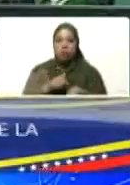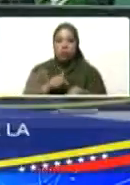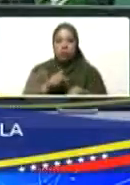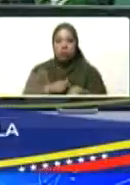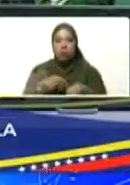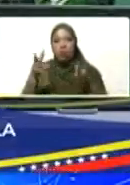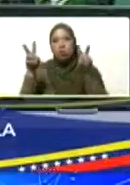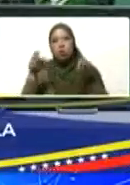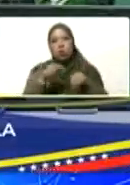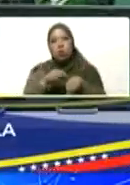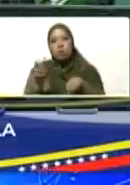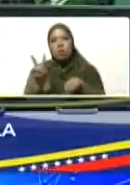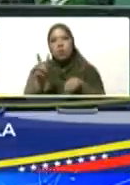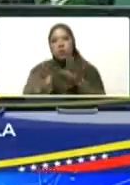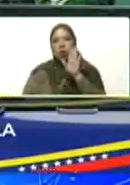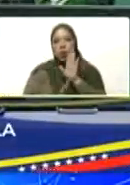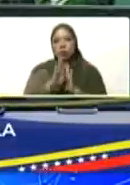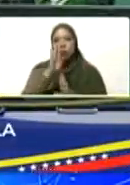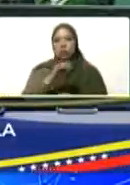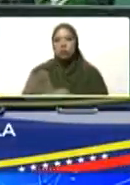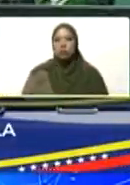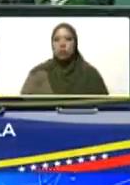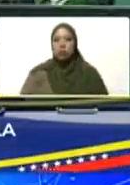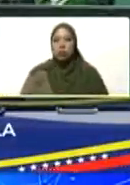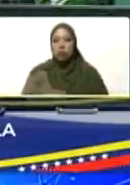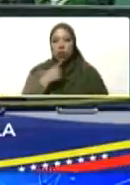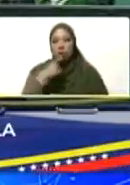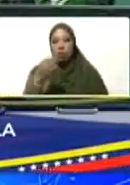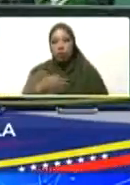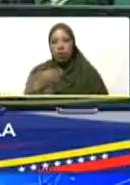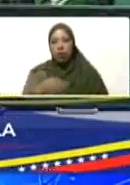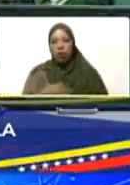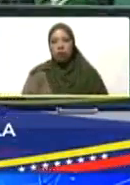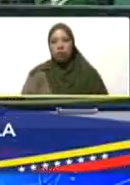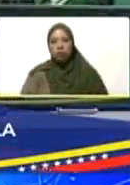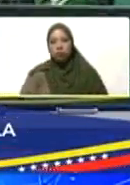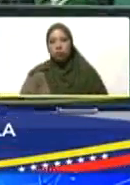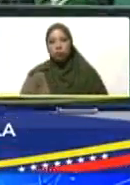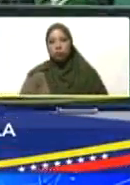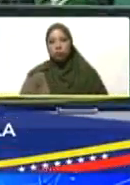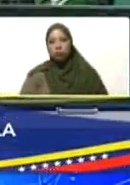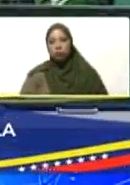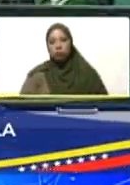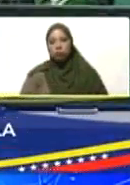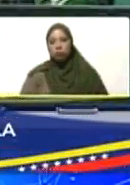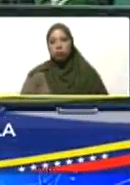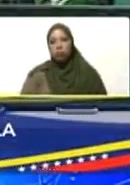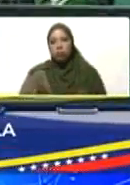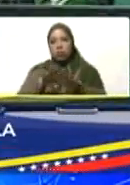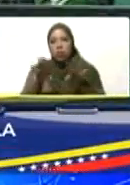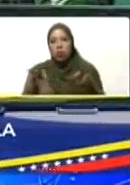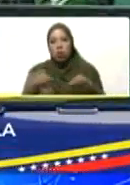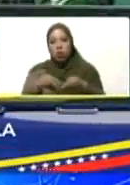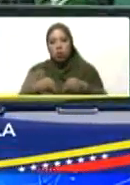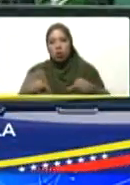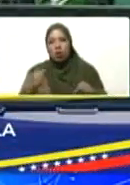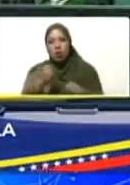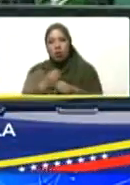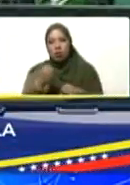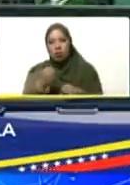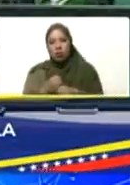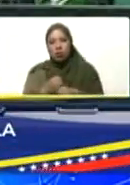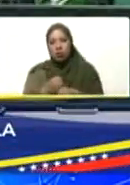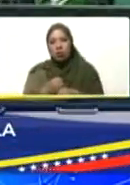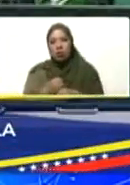nuevo tiempo venezolano. De verdad, en estas tierras prodigiosas,